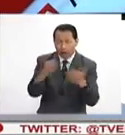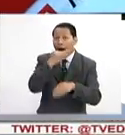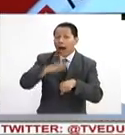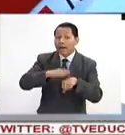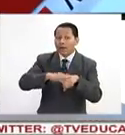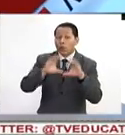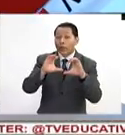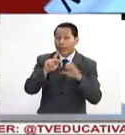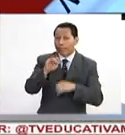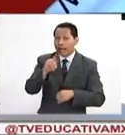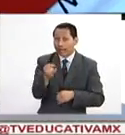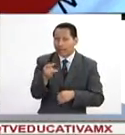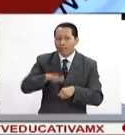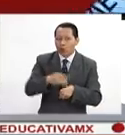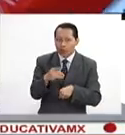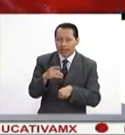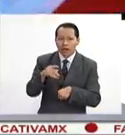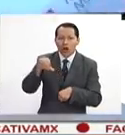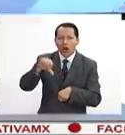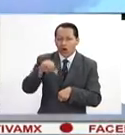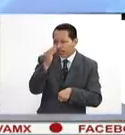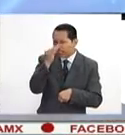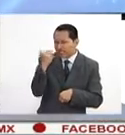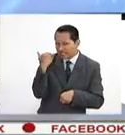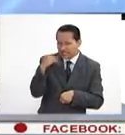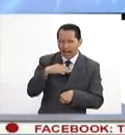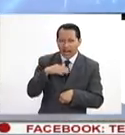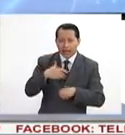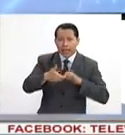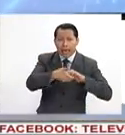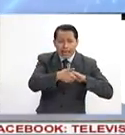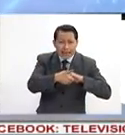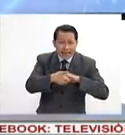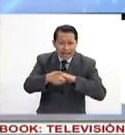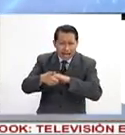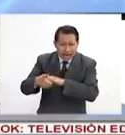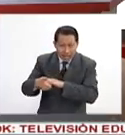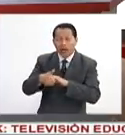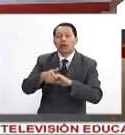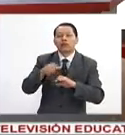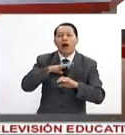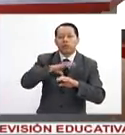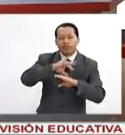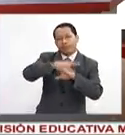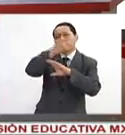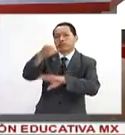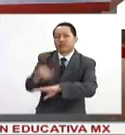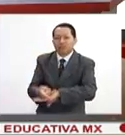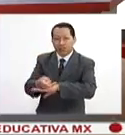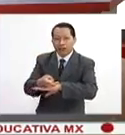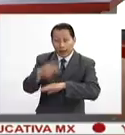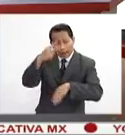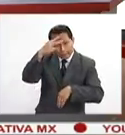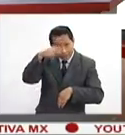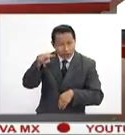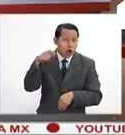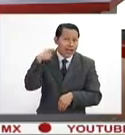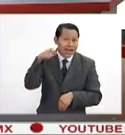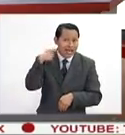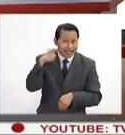precauciones, Pati, porque en las primeras horas de este día un tráiler volcó en la carretera México-Querétaro. Esto ha ocasionado caos vial en la